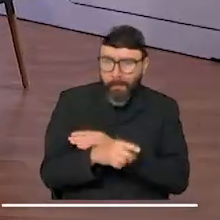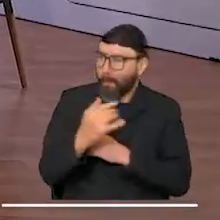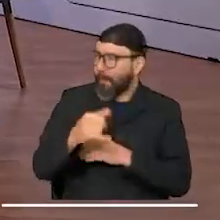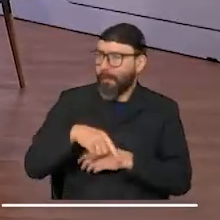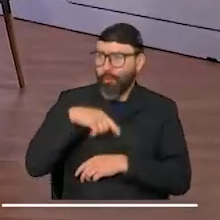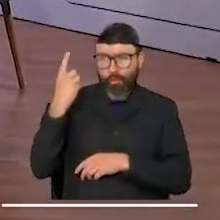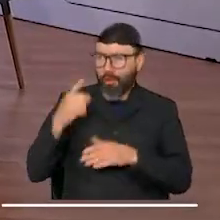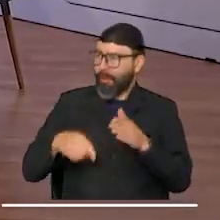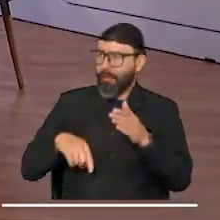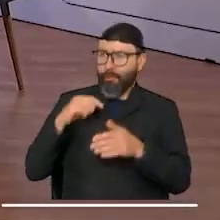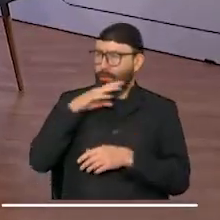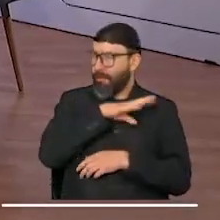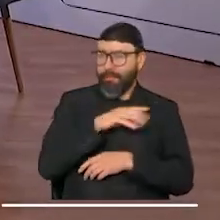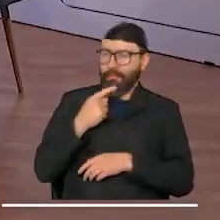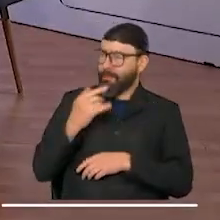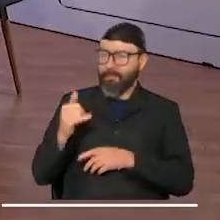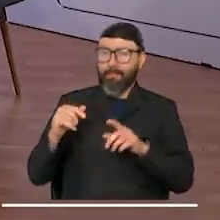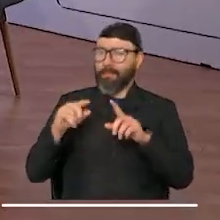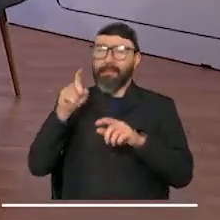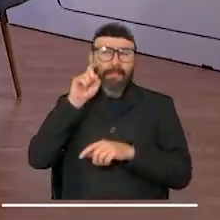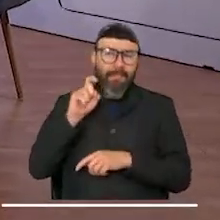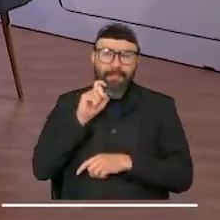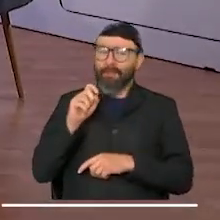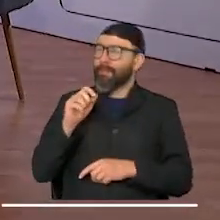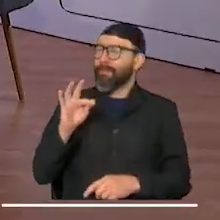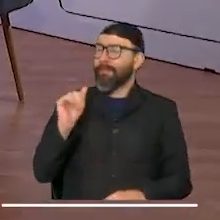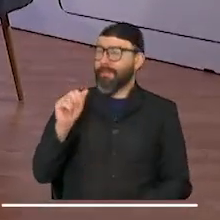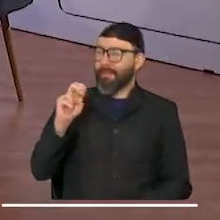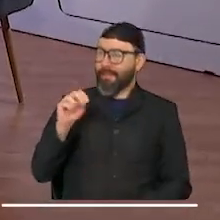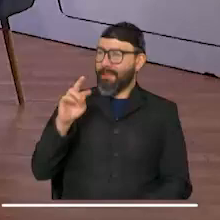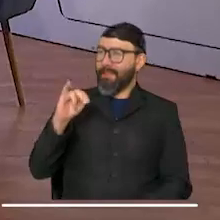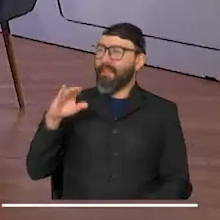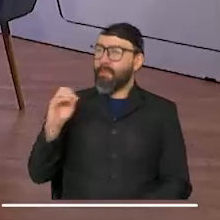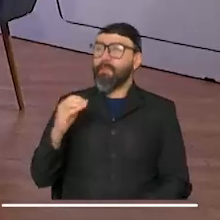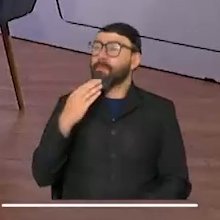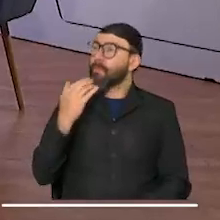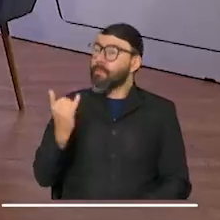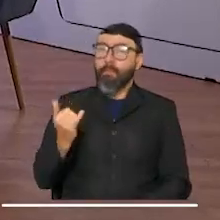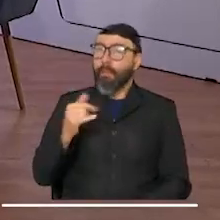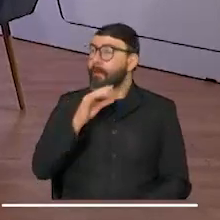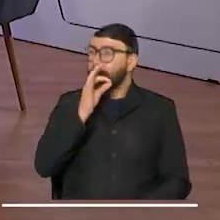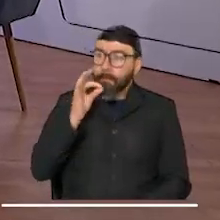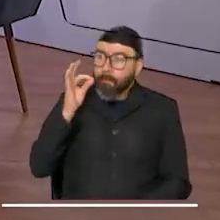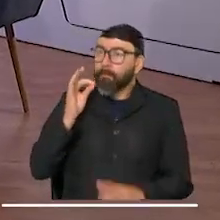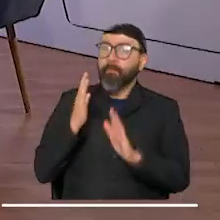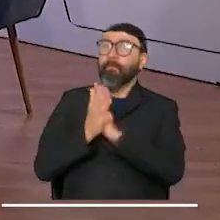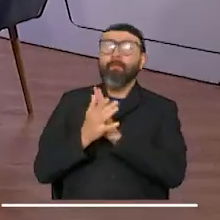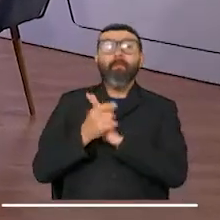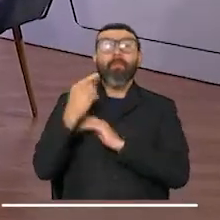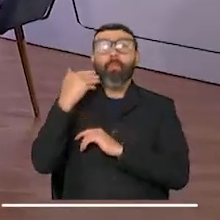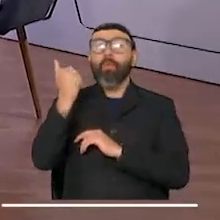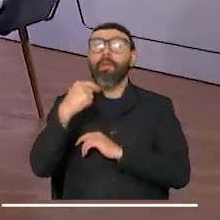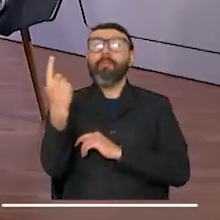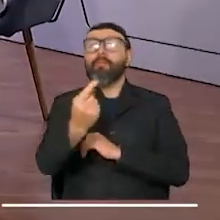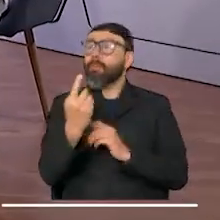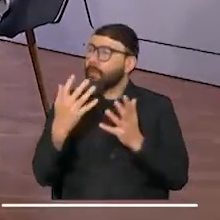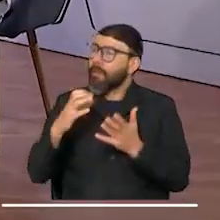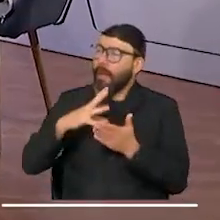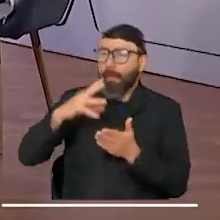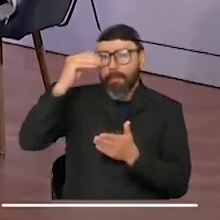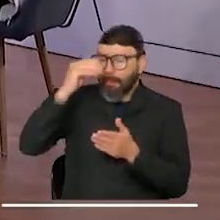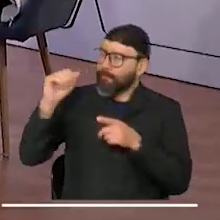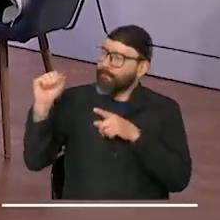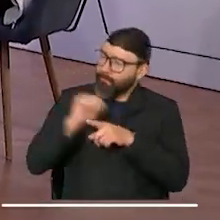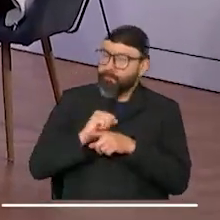hablando de sexo tántrico cuéntanos todos los secretos tenemos pocos minutos las mujeres aquí quieren aprender para aplicar